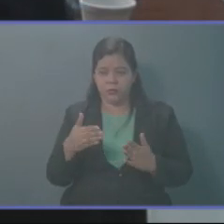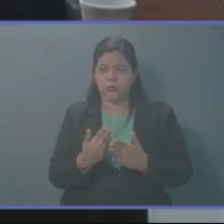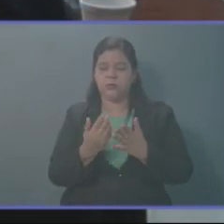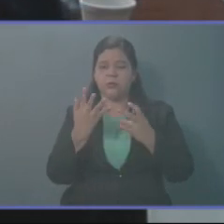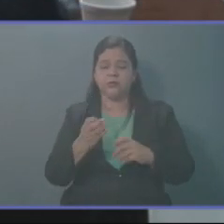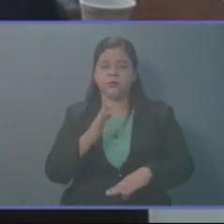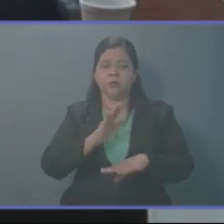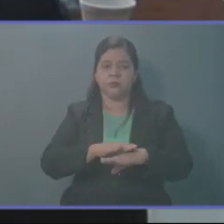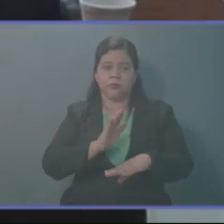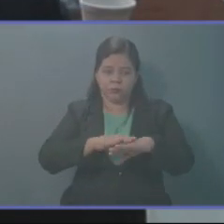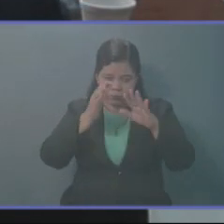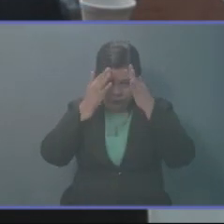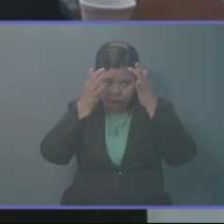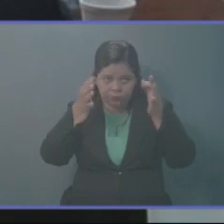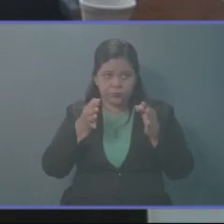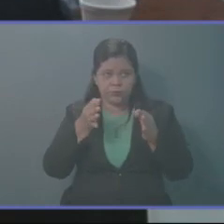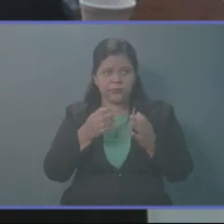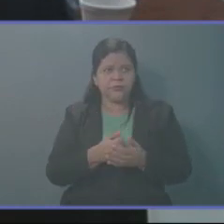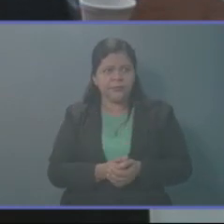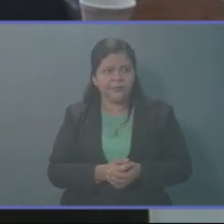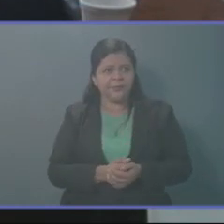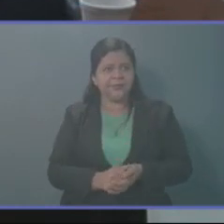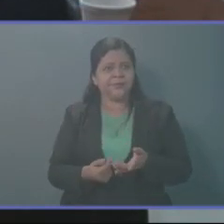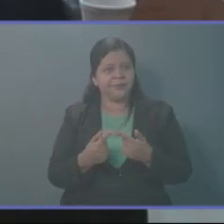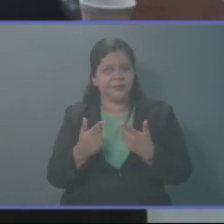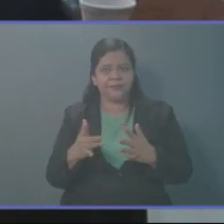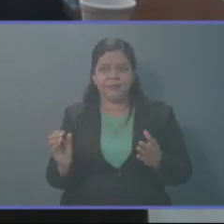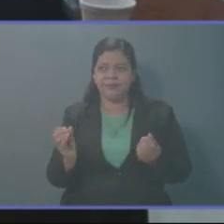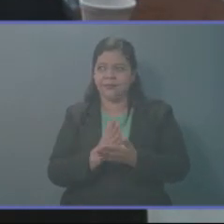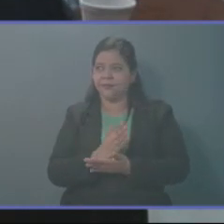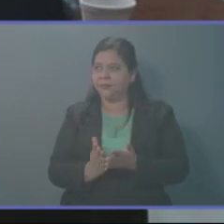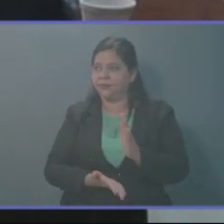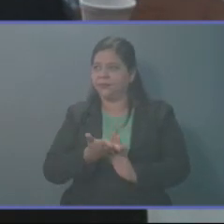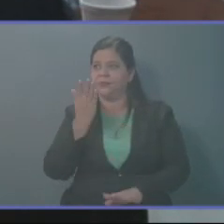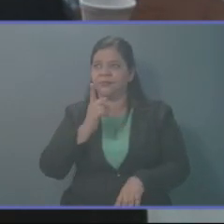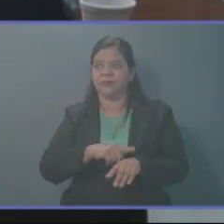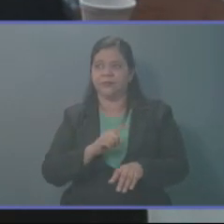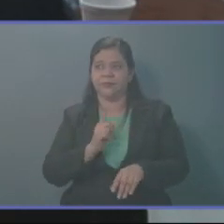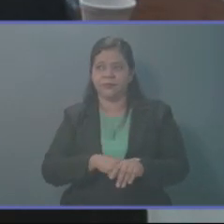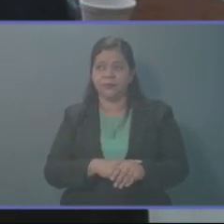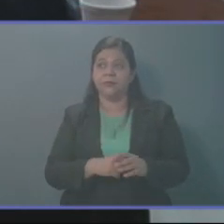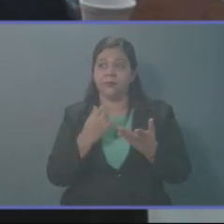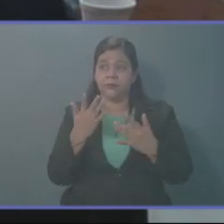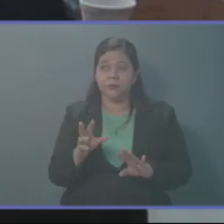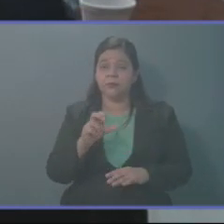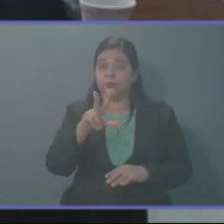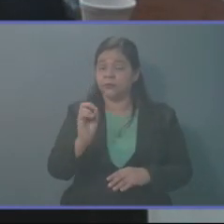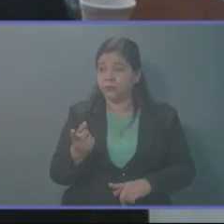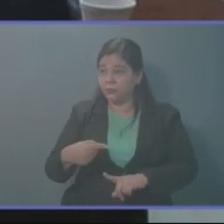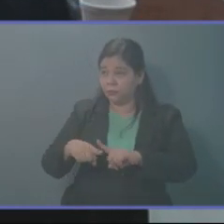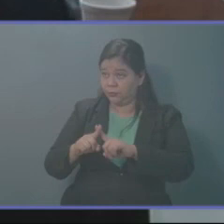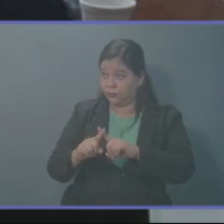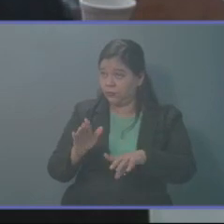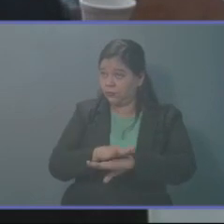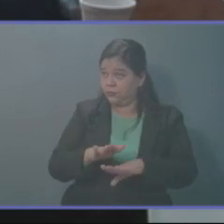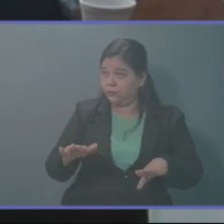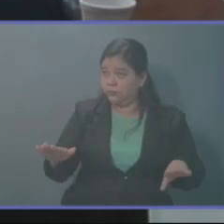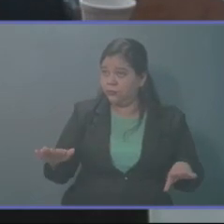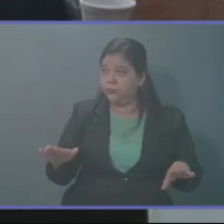que dictaminemos, porque no tenemos más tiempo. Ya el 30 de abril esto finaliza, que